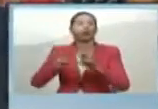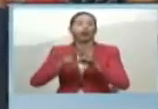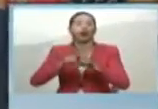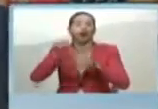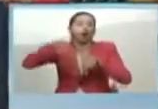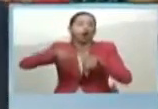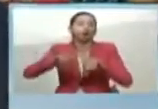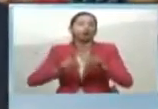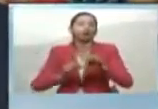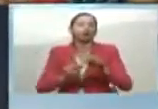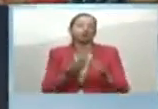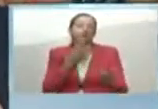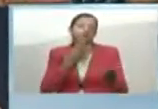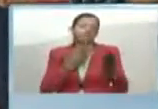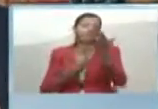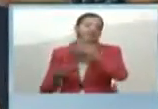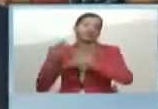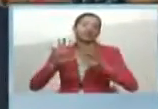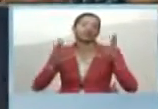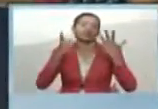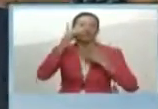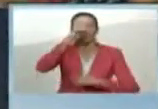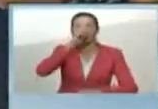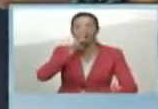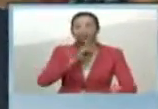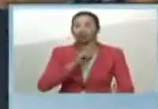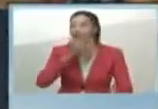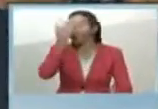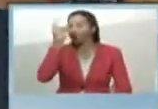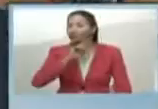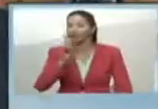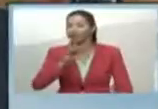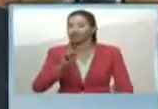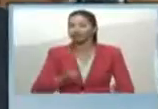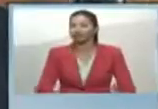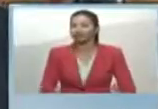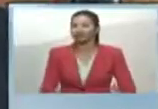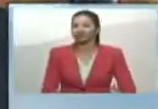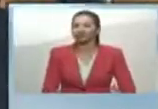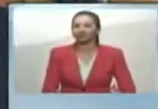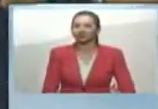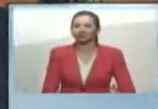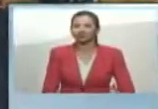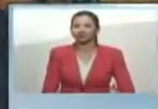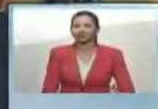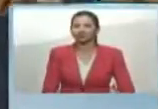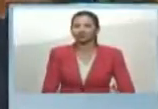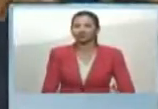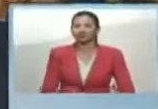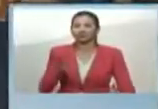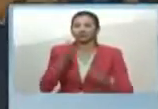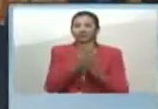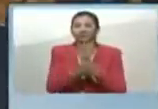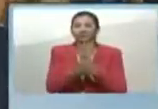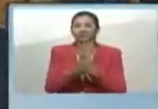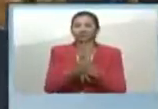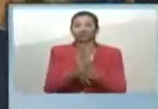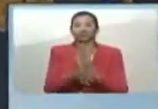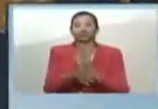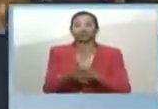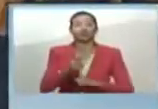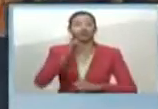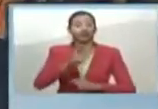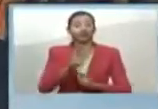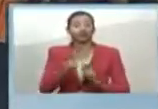hace 16 años. No olvidemos ese detalle, esa anécdota. Es decir, que tuvo que